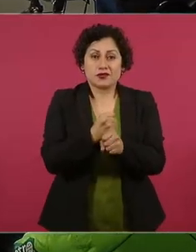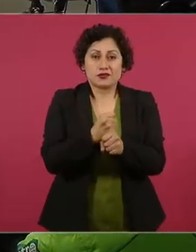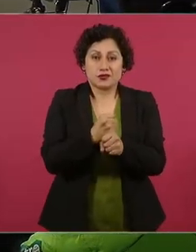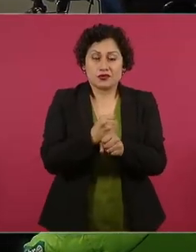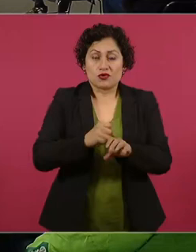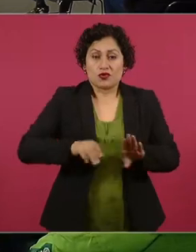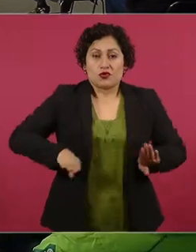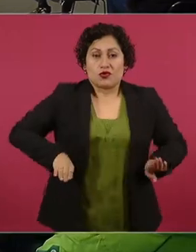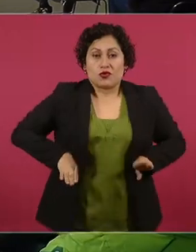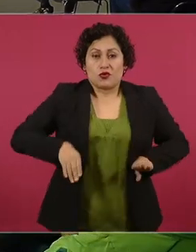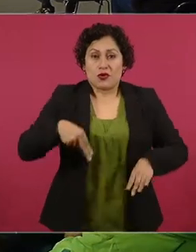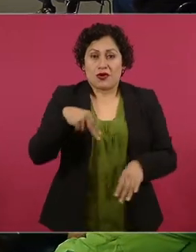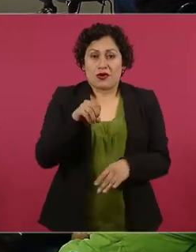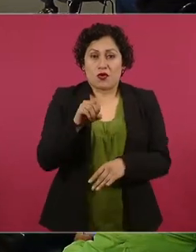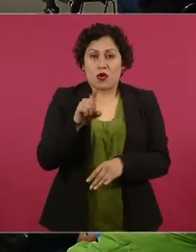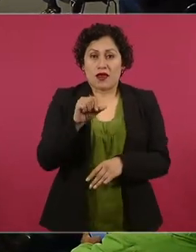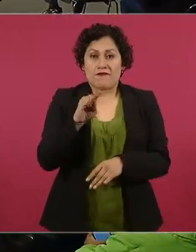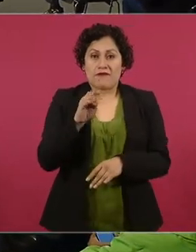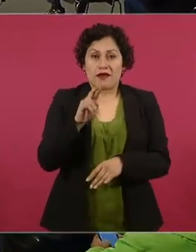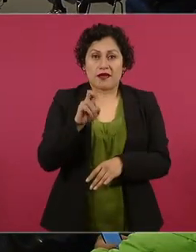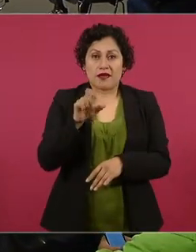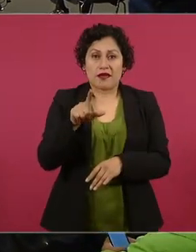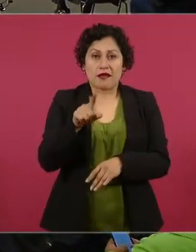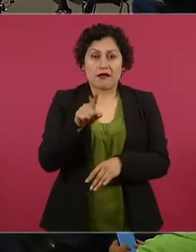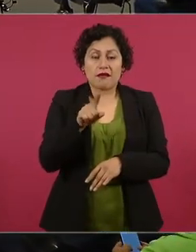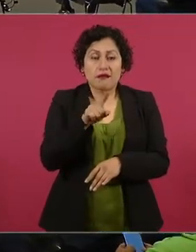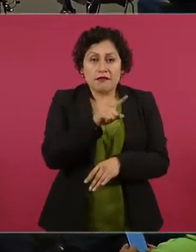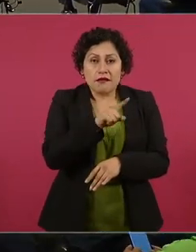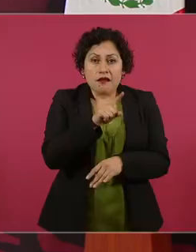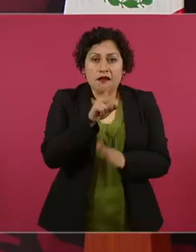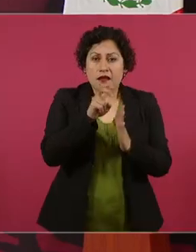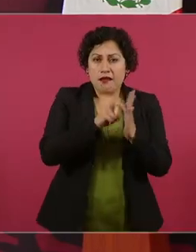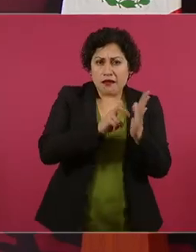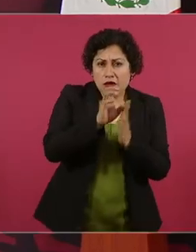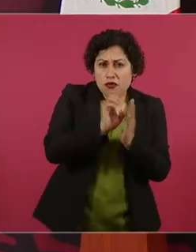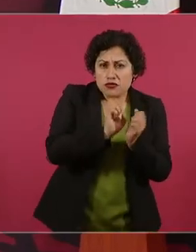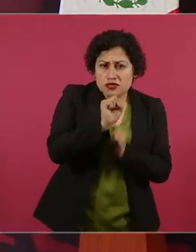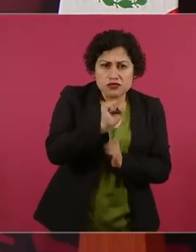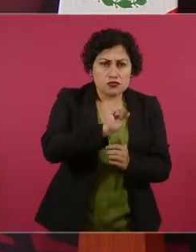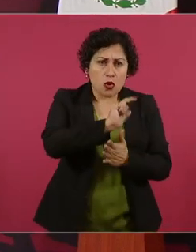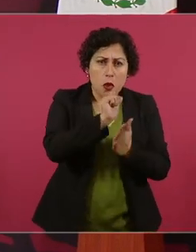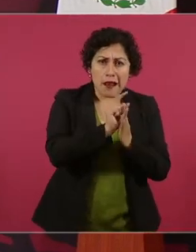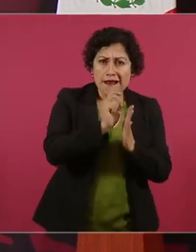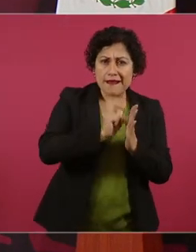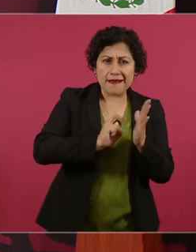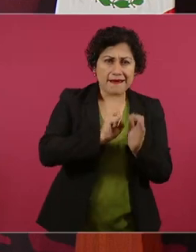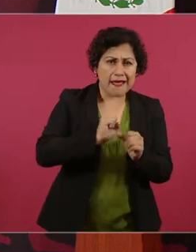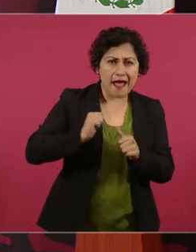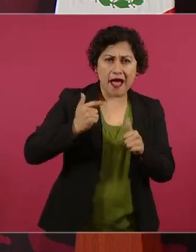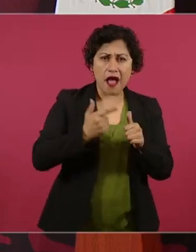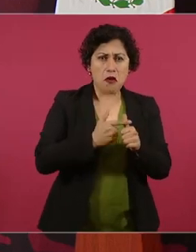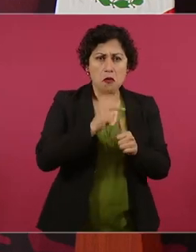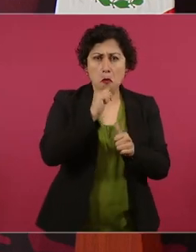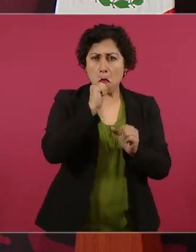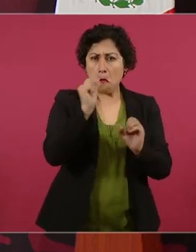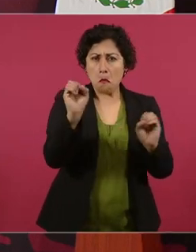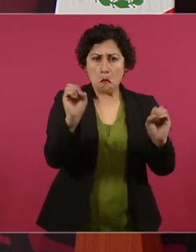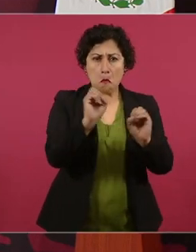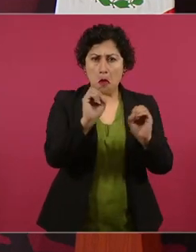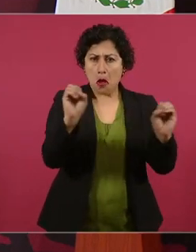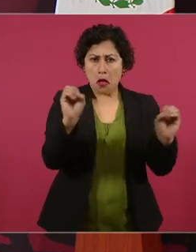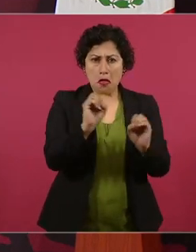una reforma a la Constitución en beneficio del pueblo. Todas las reformas en